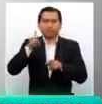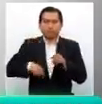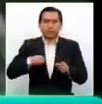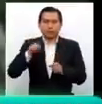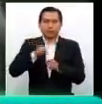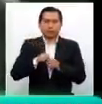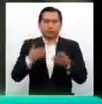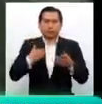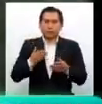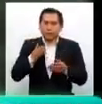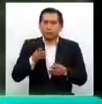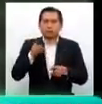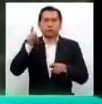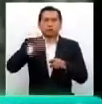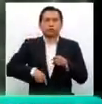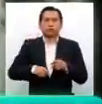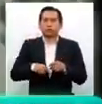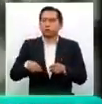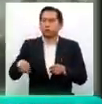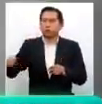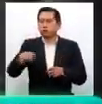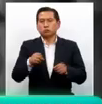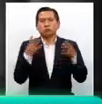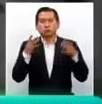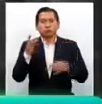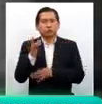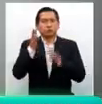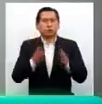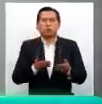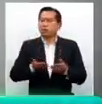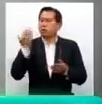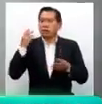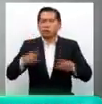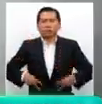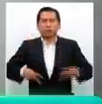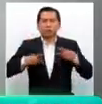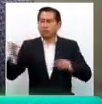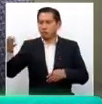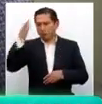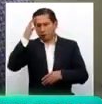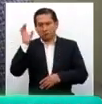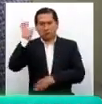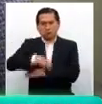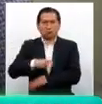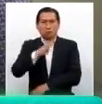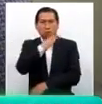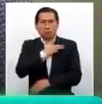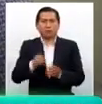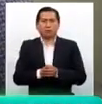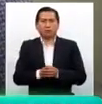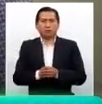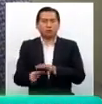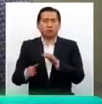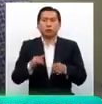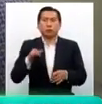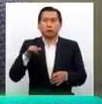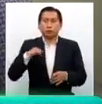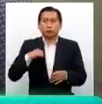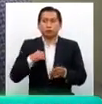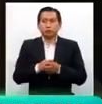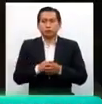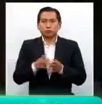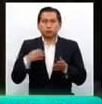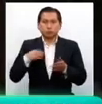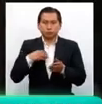salud. Pues así vivieron cientos de bolivianos durante la dictadura de Hugo Banzer Suárez. Yo me había terminado de graduar de